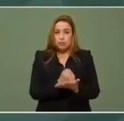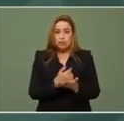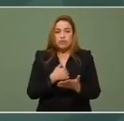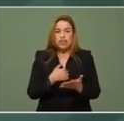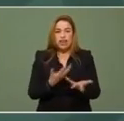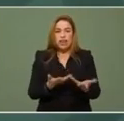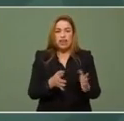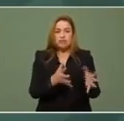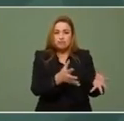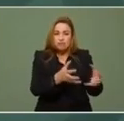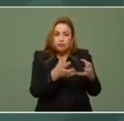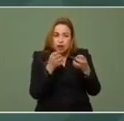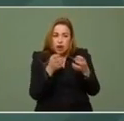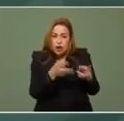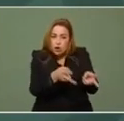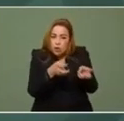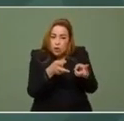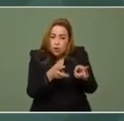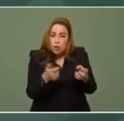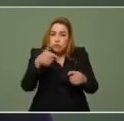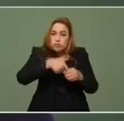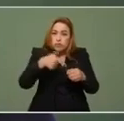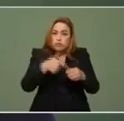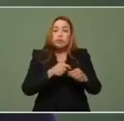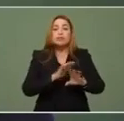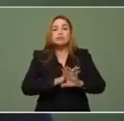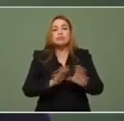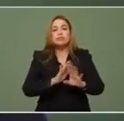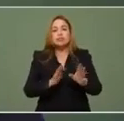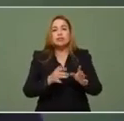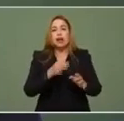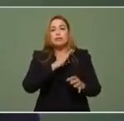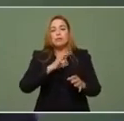algo muy importante, que